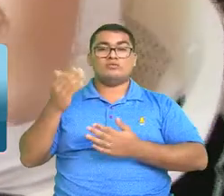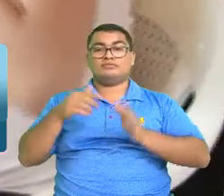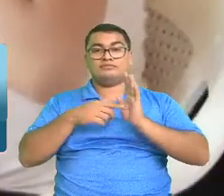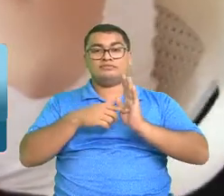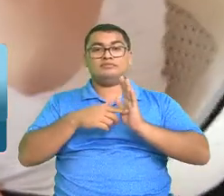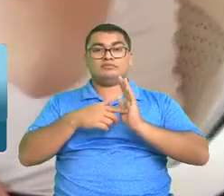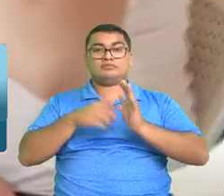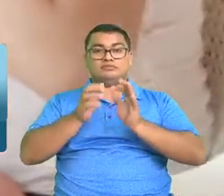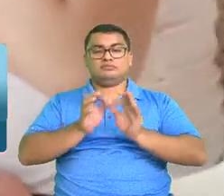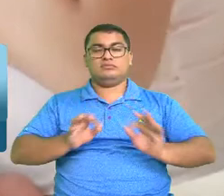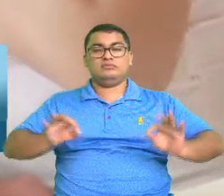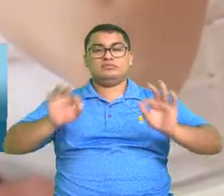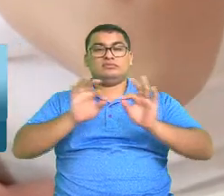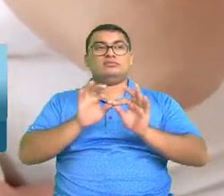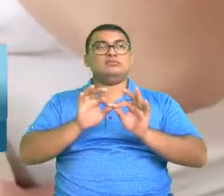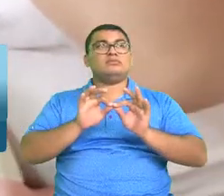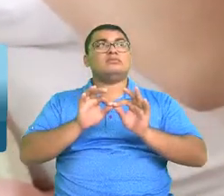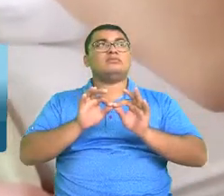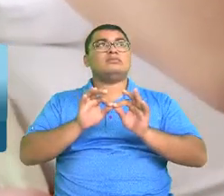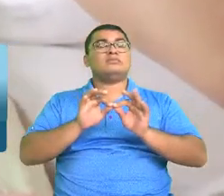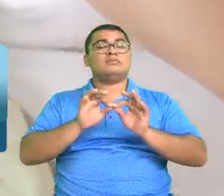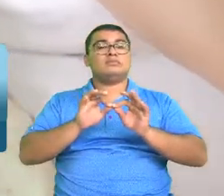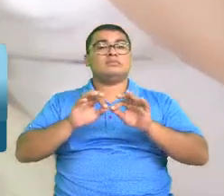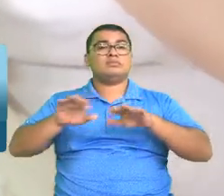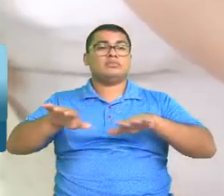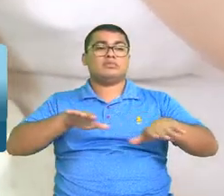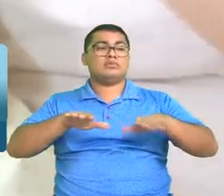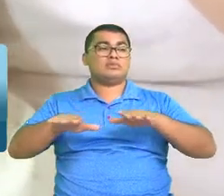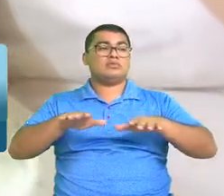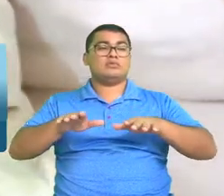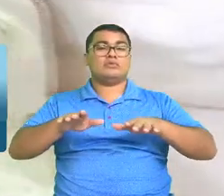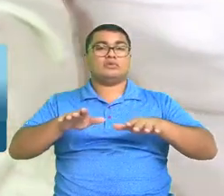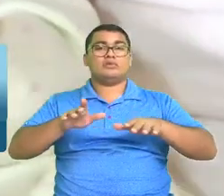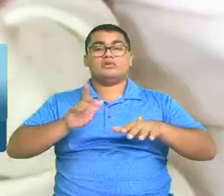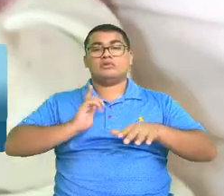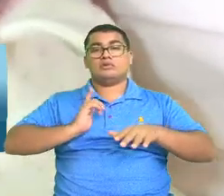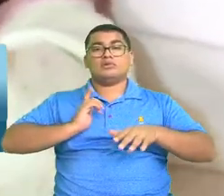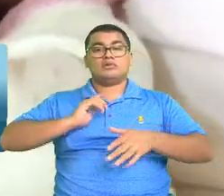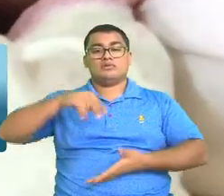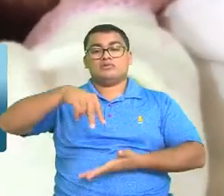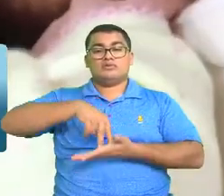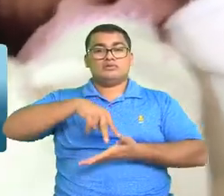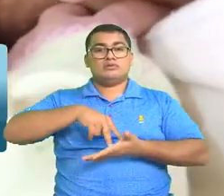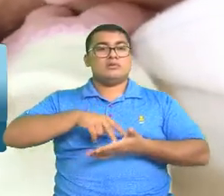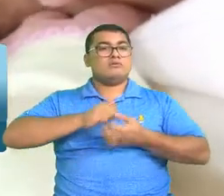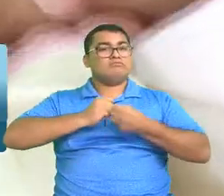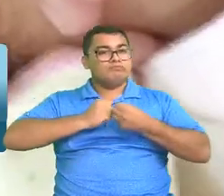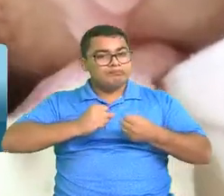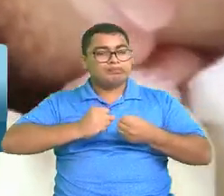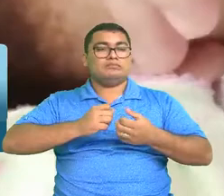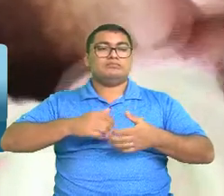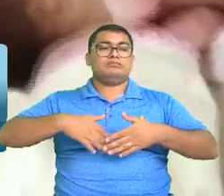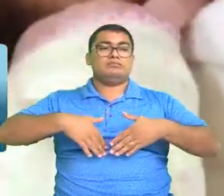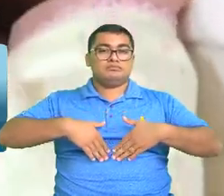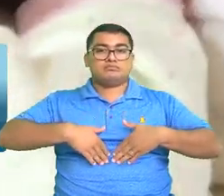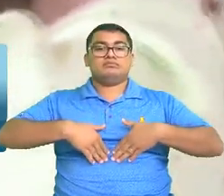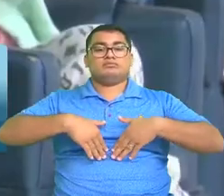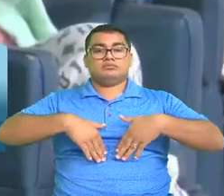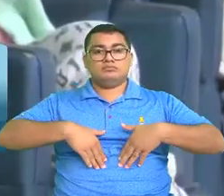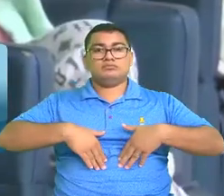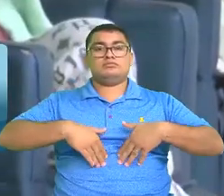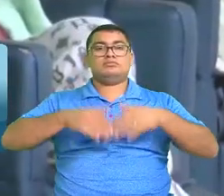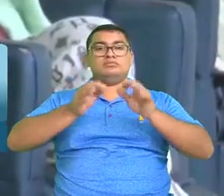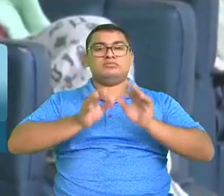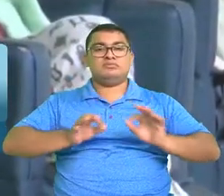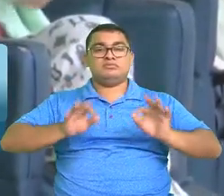abdomen, porque ellos no logran hacerlo porque no tienen una base para presionarte y estar ahí sacando los gases. Entonces uno le